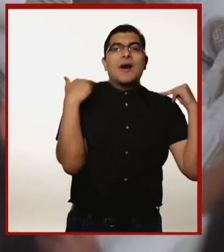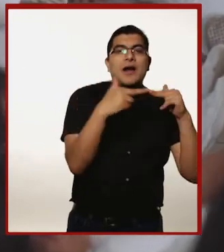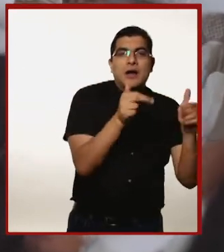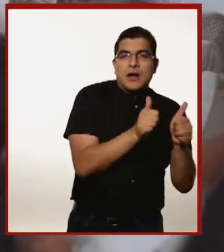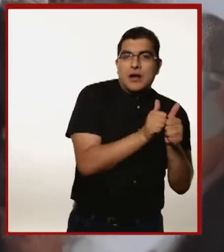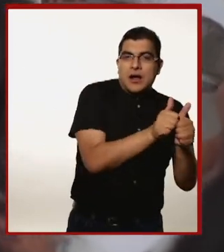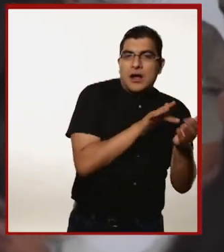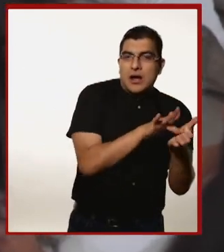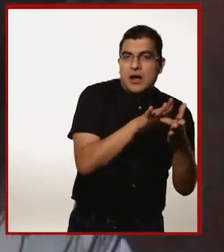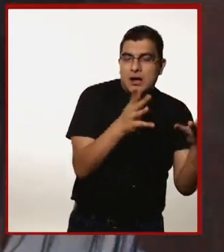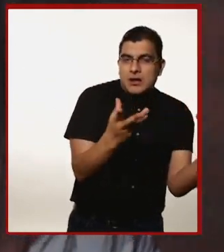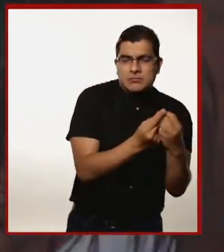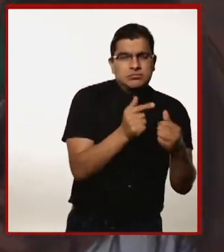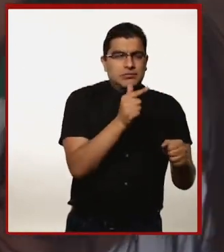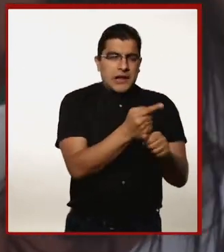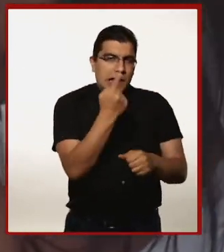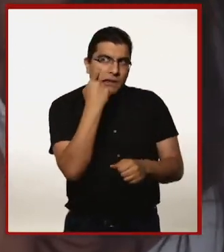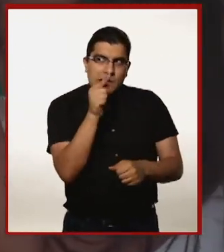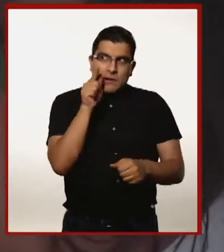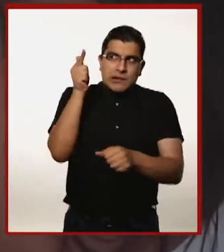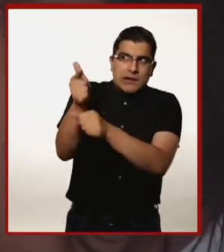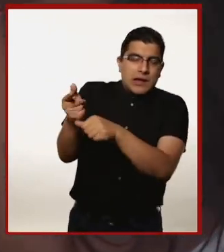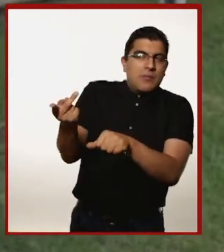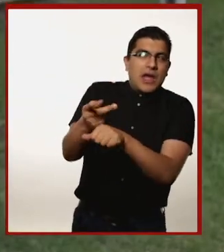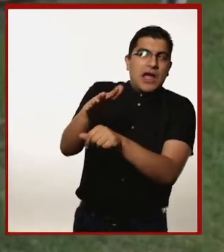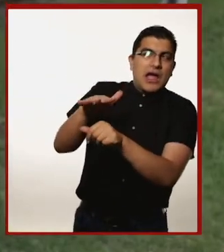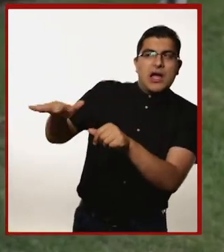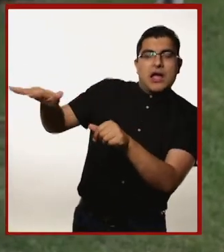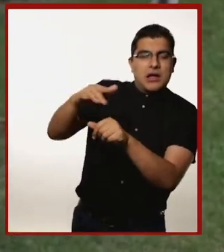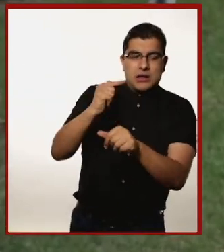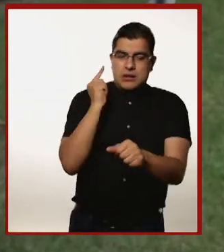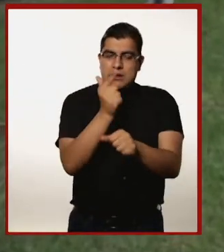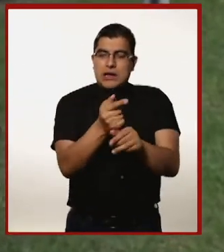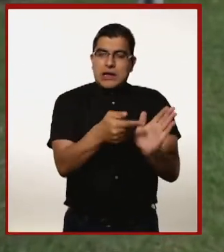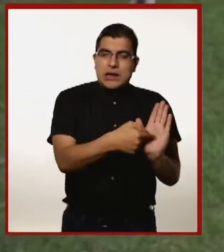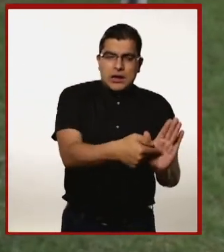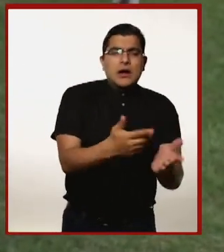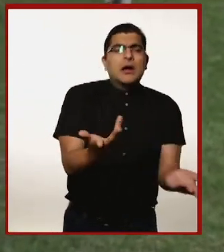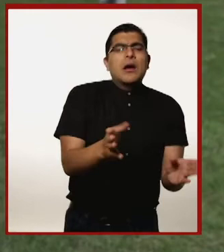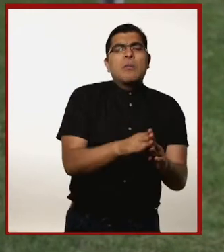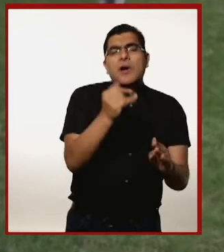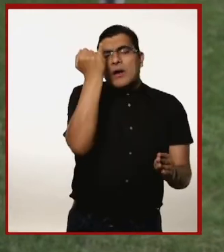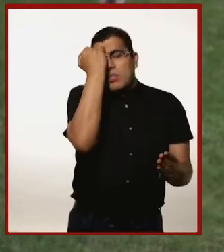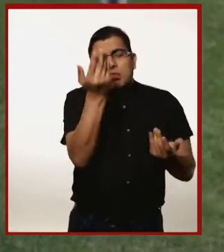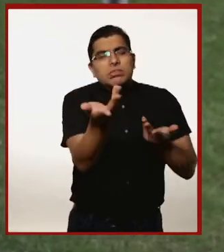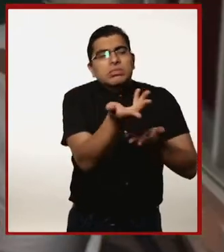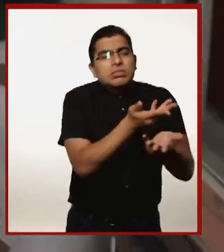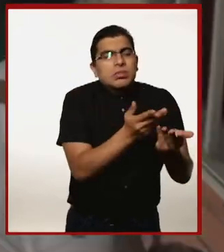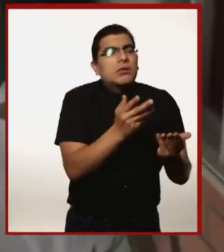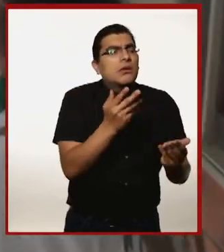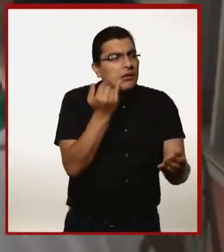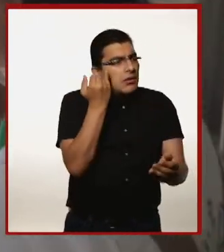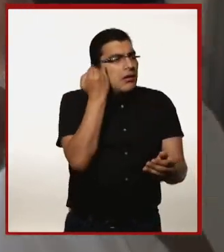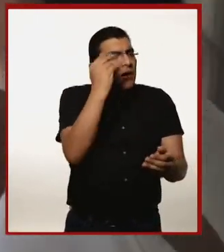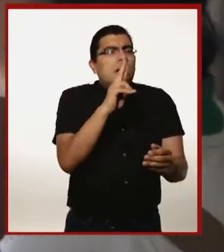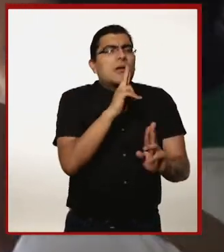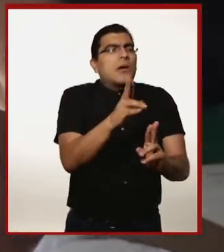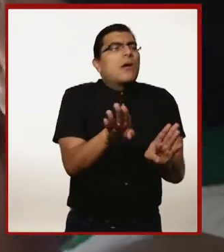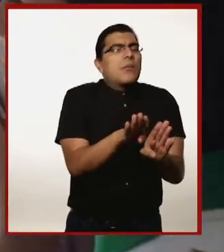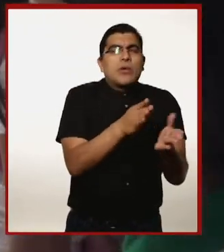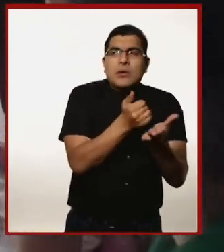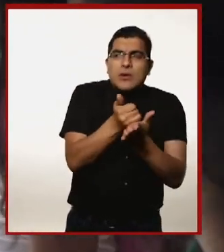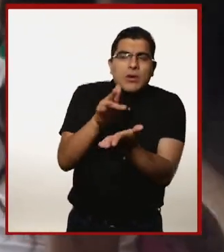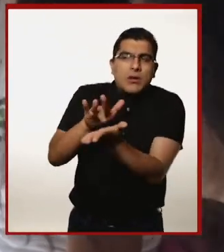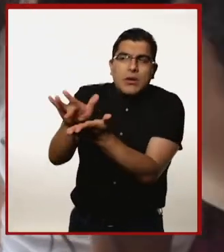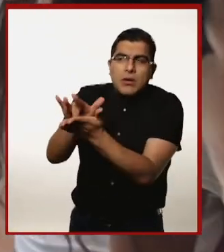algún docente que les permite identificar qué ocurre en su entorno, proponer estrategias y ponerlas en práctica